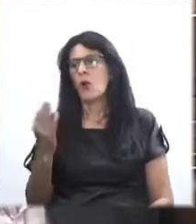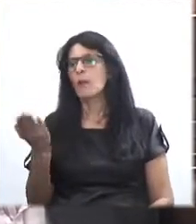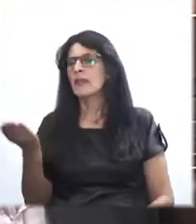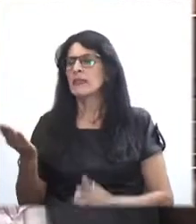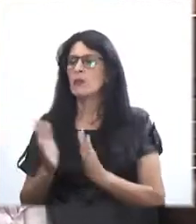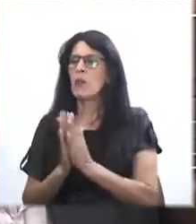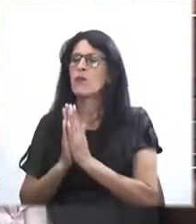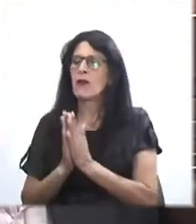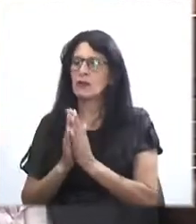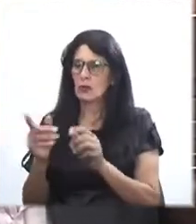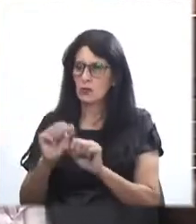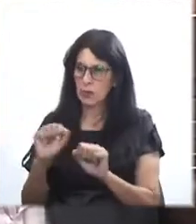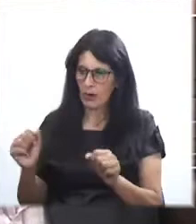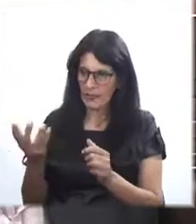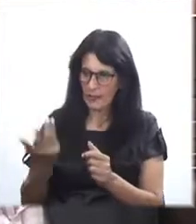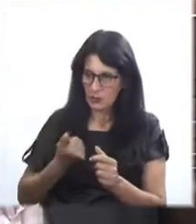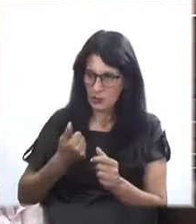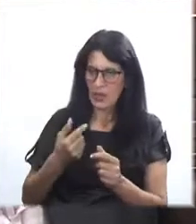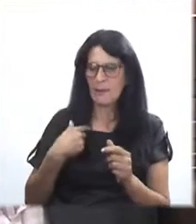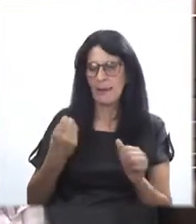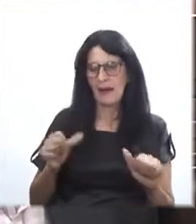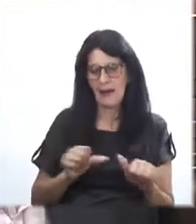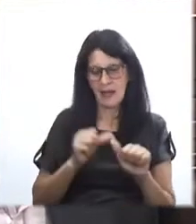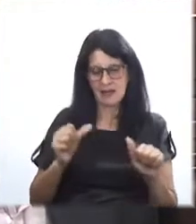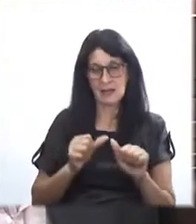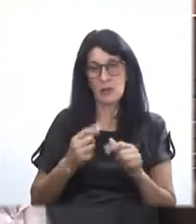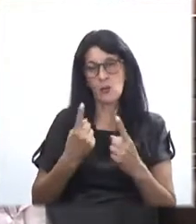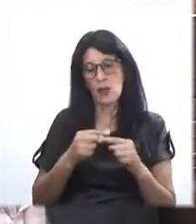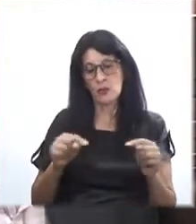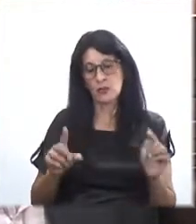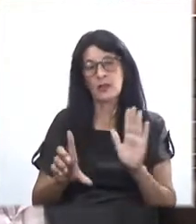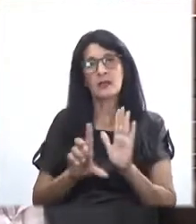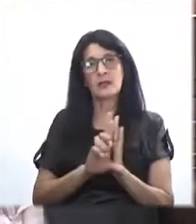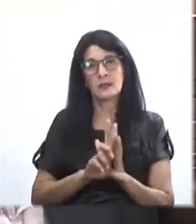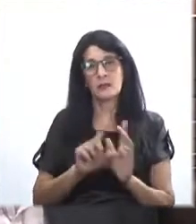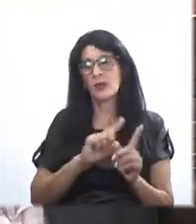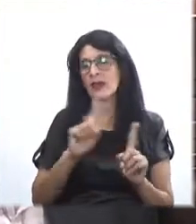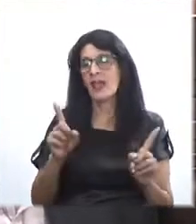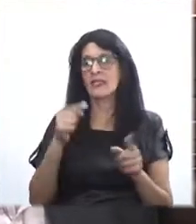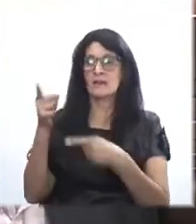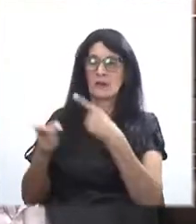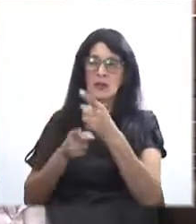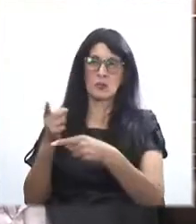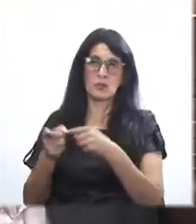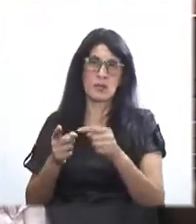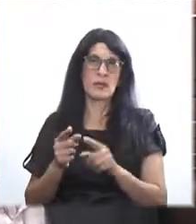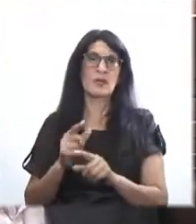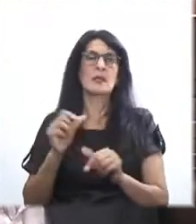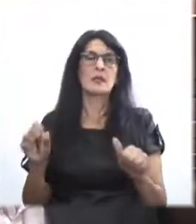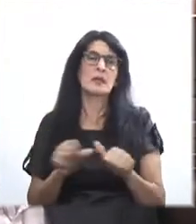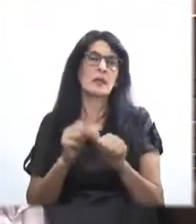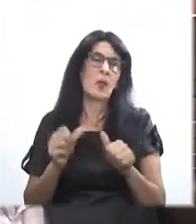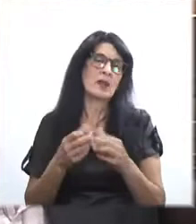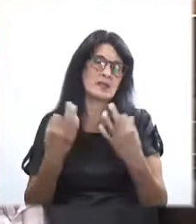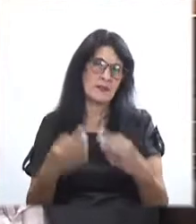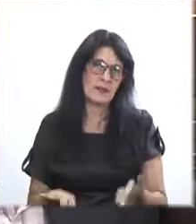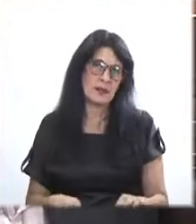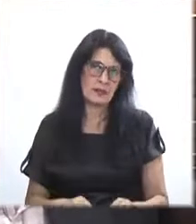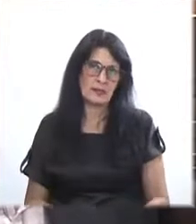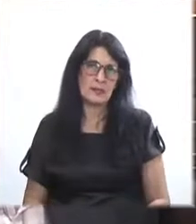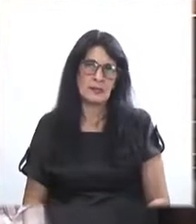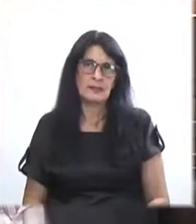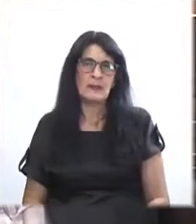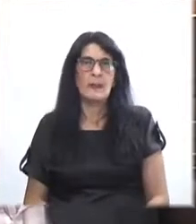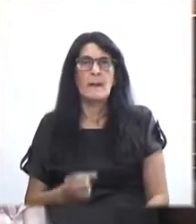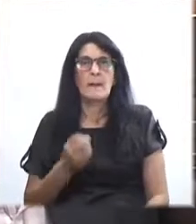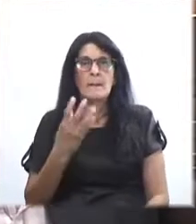otra organización para hacer algo que es legítimo y que nadie los va a acusar y que todos los apoyamos y que además lo hacen muy bien.